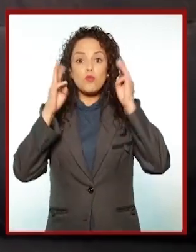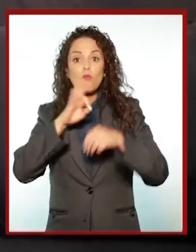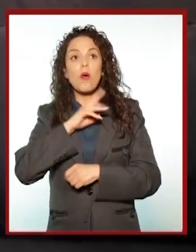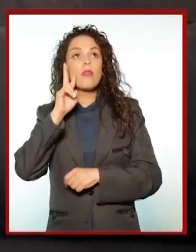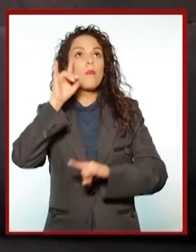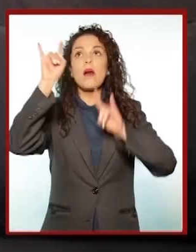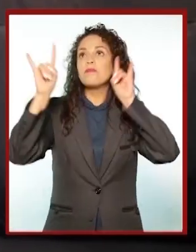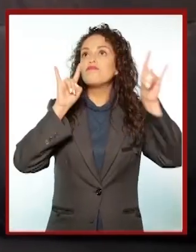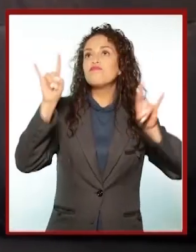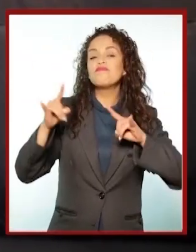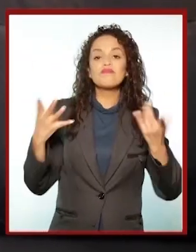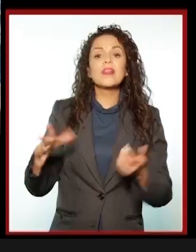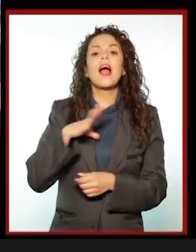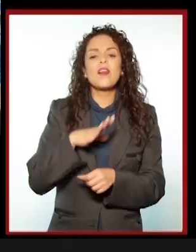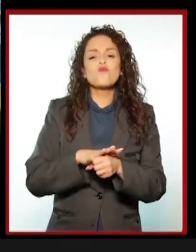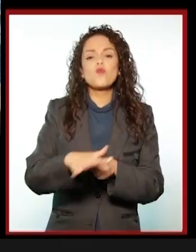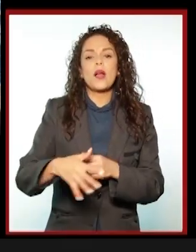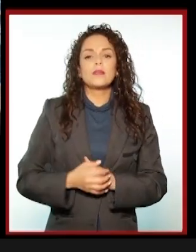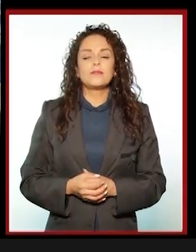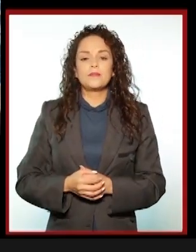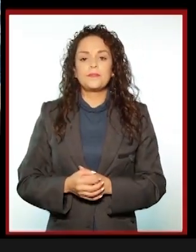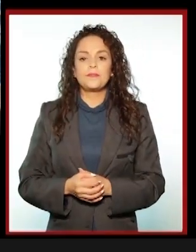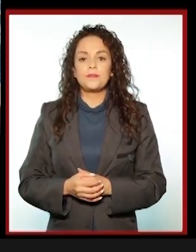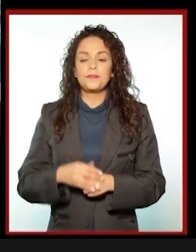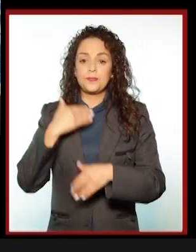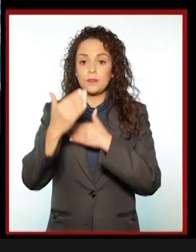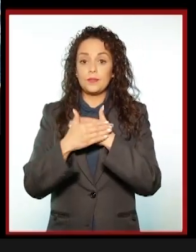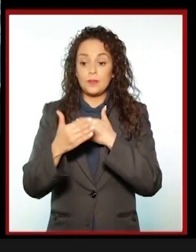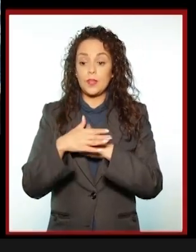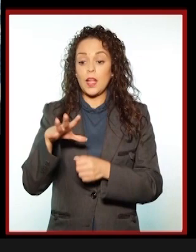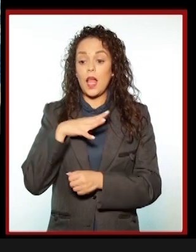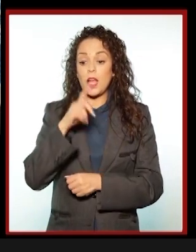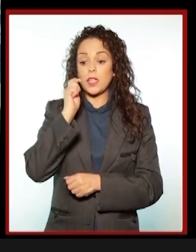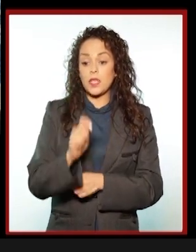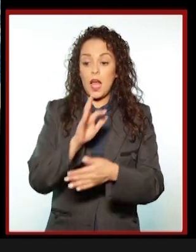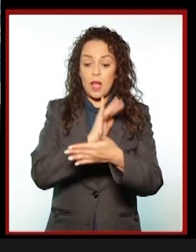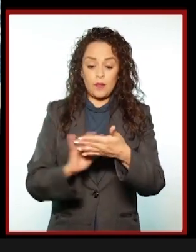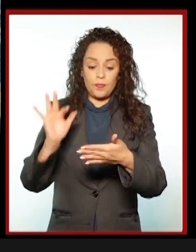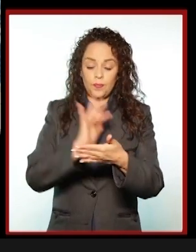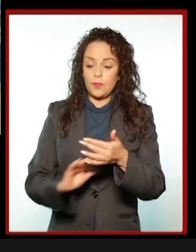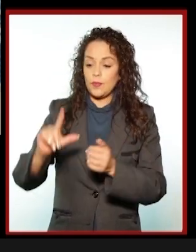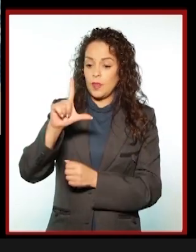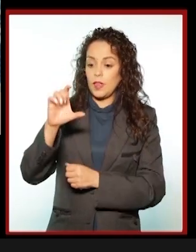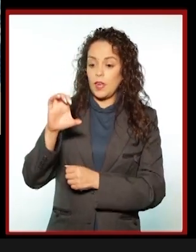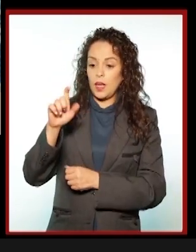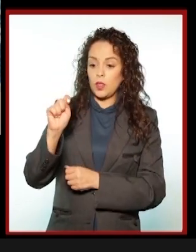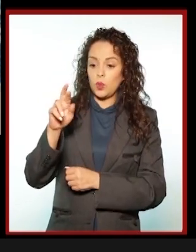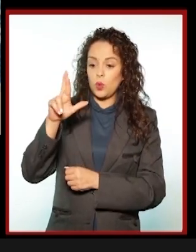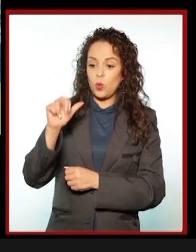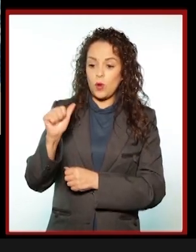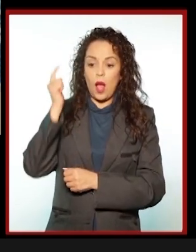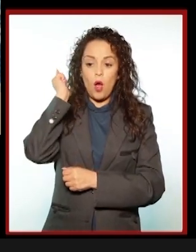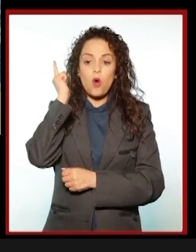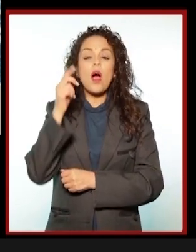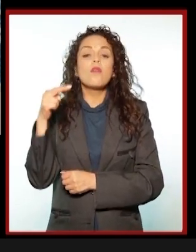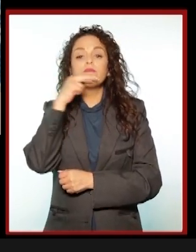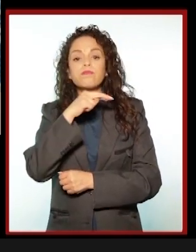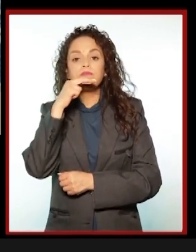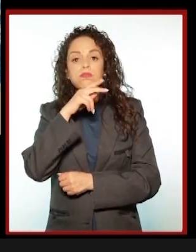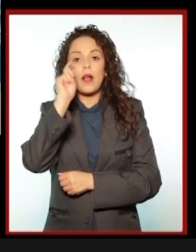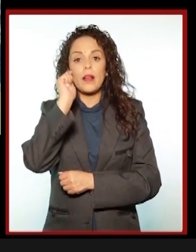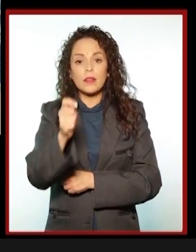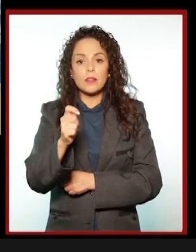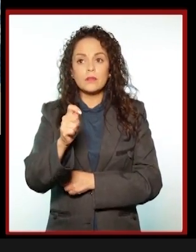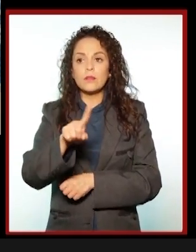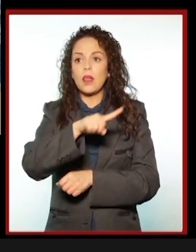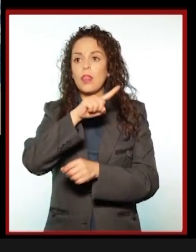exposiciones desarrollará el museo? Tendremos una lectura, esperemos pronto,